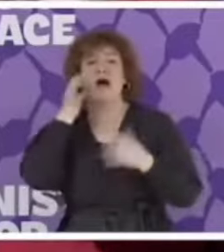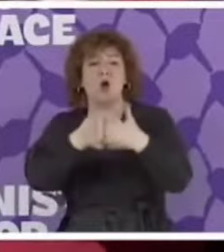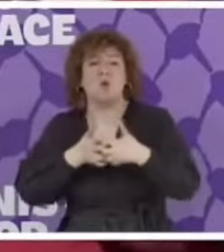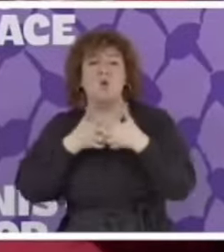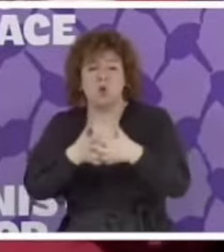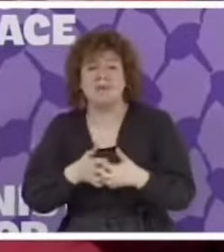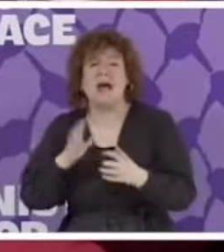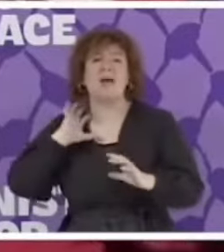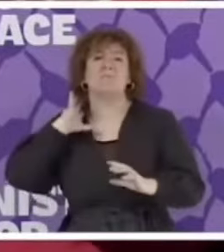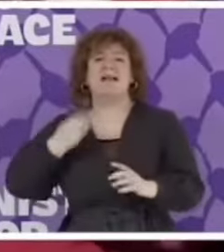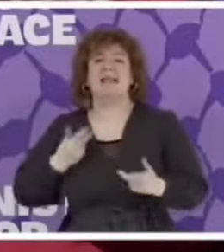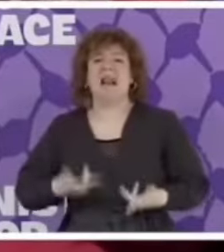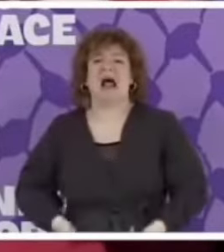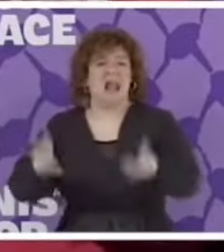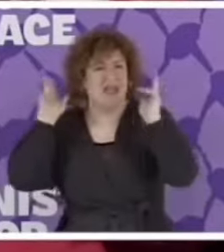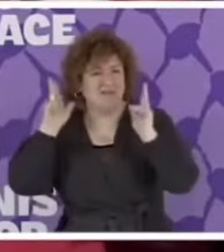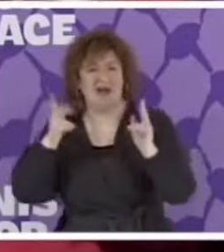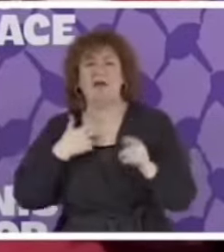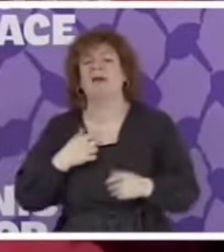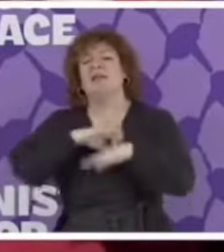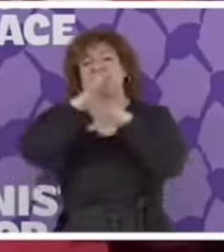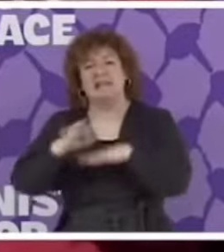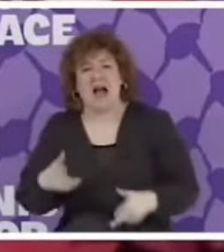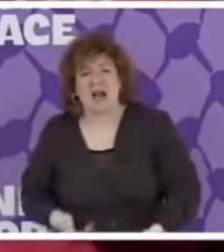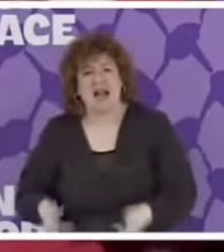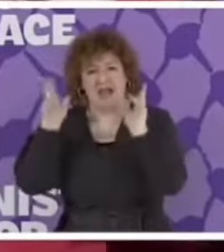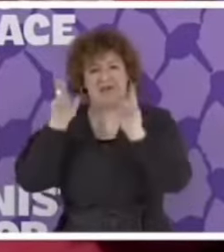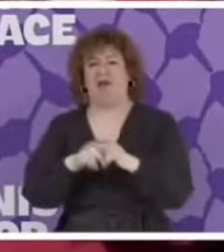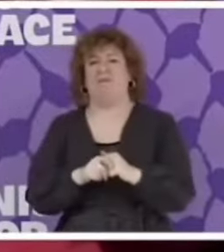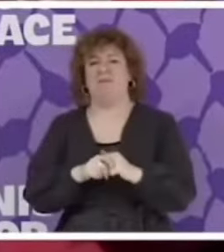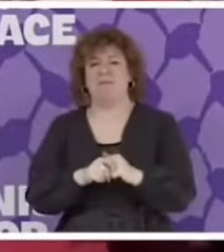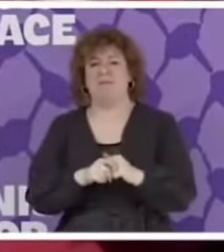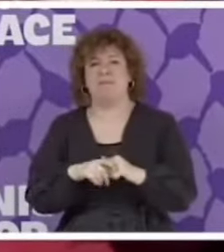viva Palestina libre, que viva el Sáhara libre y que